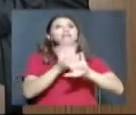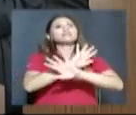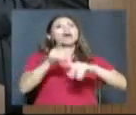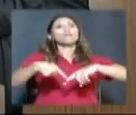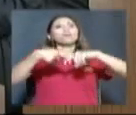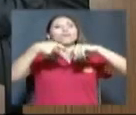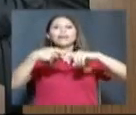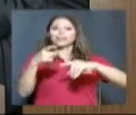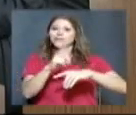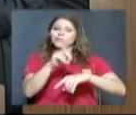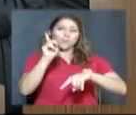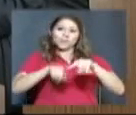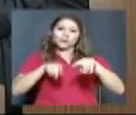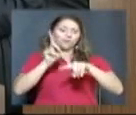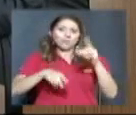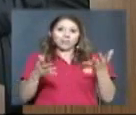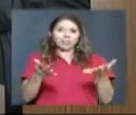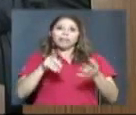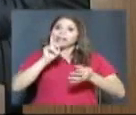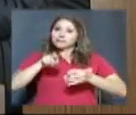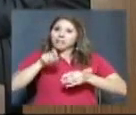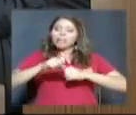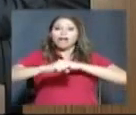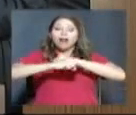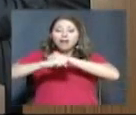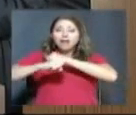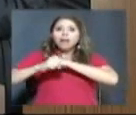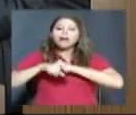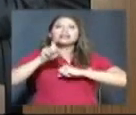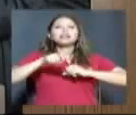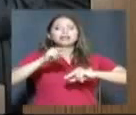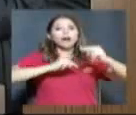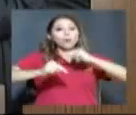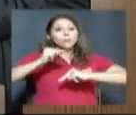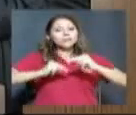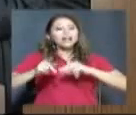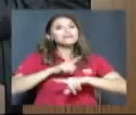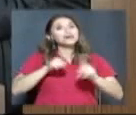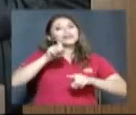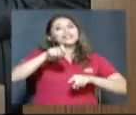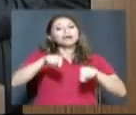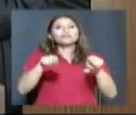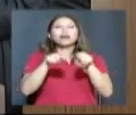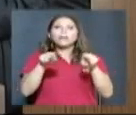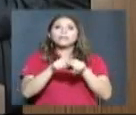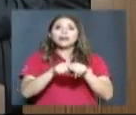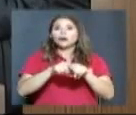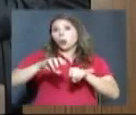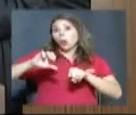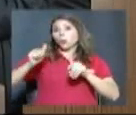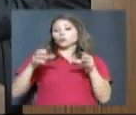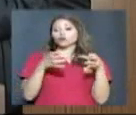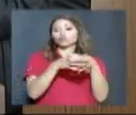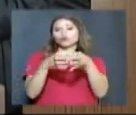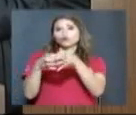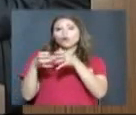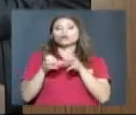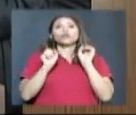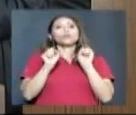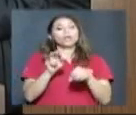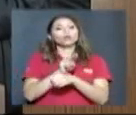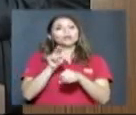la radiodifusión sin los operadores comerciales, pero necesitamos asegurar que se atiendan las posibilidades de otros actores interesados en hacer usos alternativos del